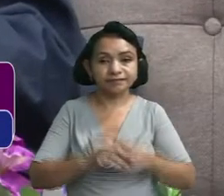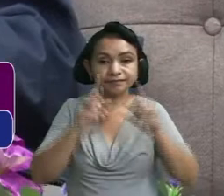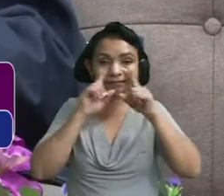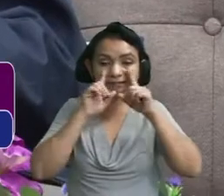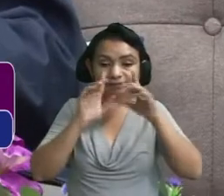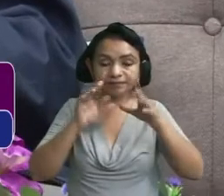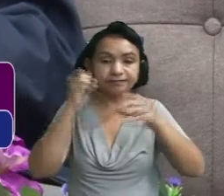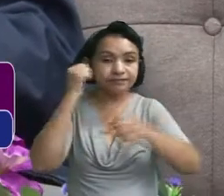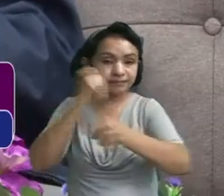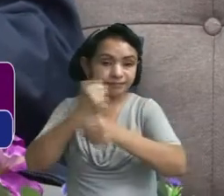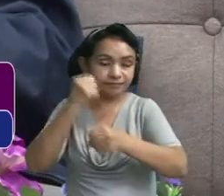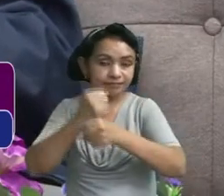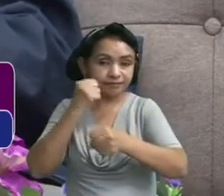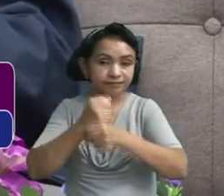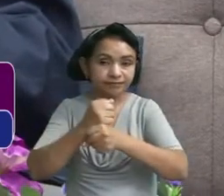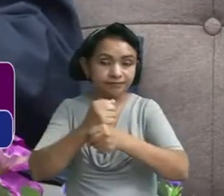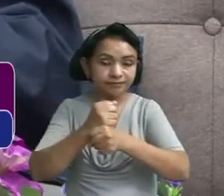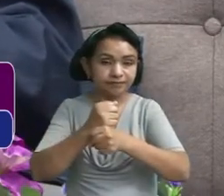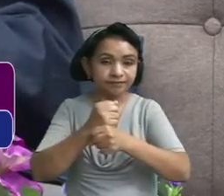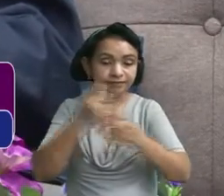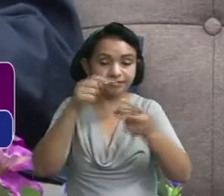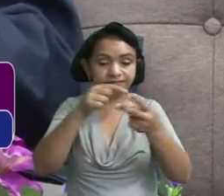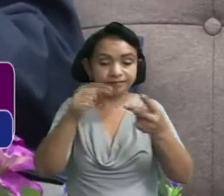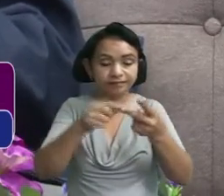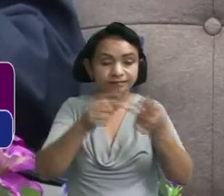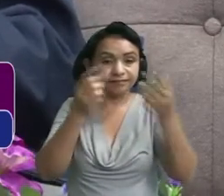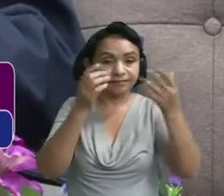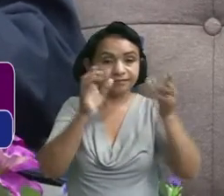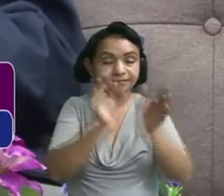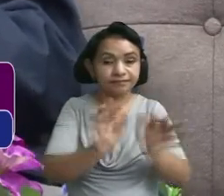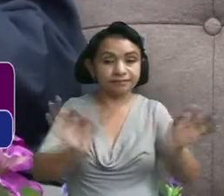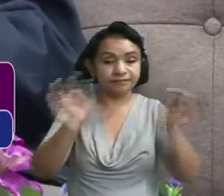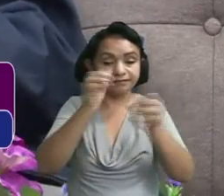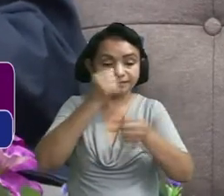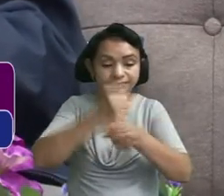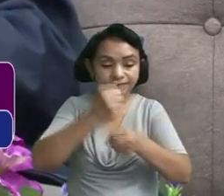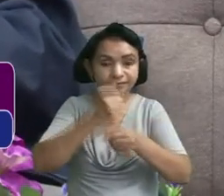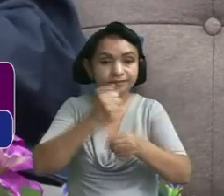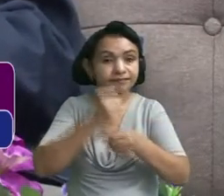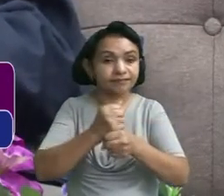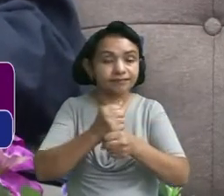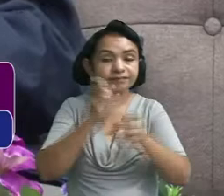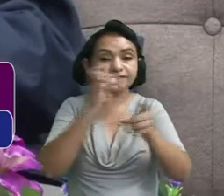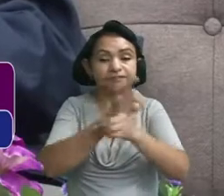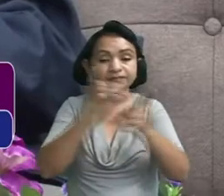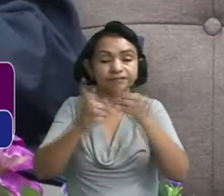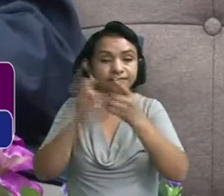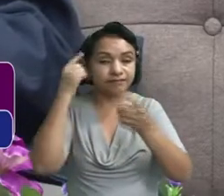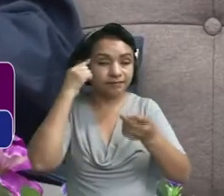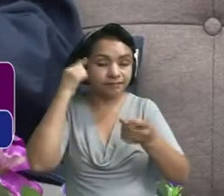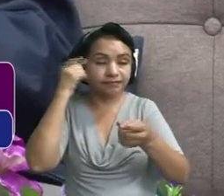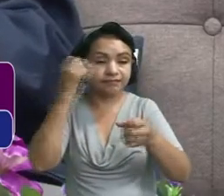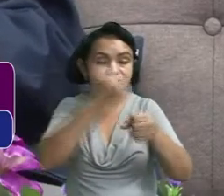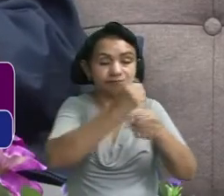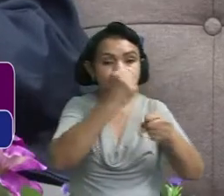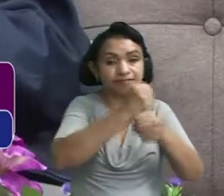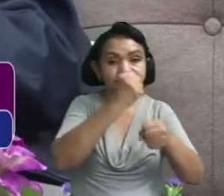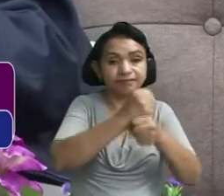Seguridad, trabajo. Estos elementos son muy importantes para el trabajo. Y entonces nosotros tenemos que pensar en el trabajo en función